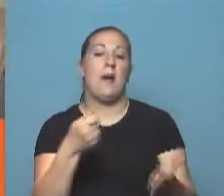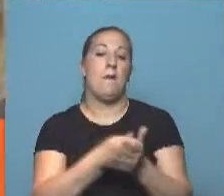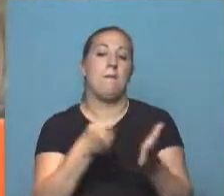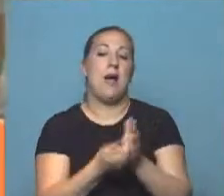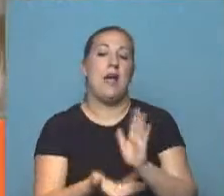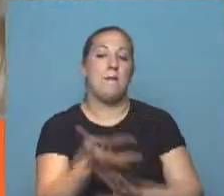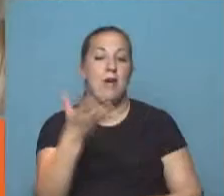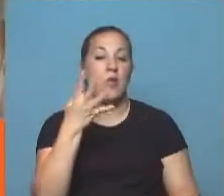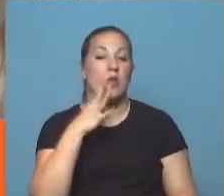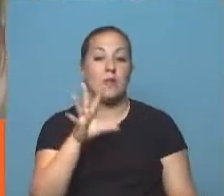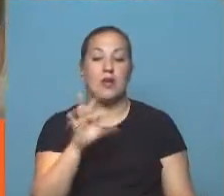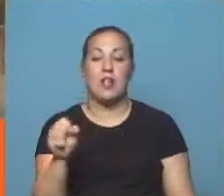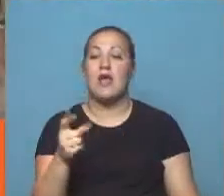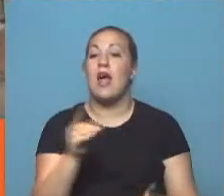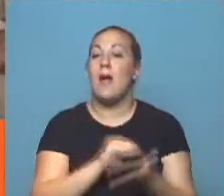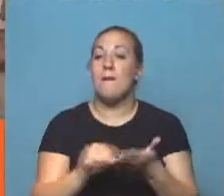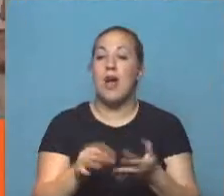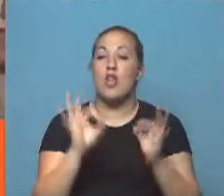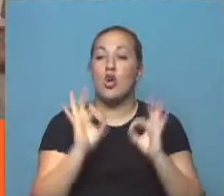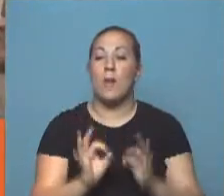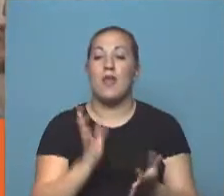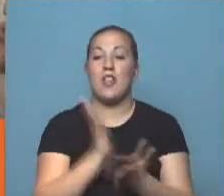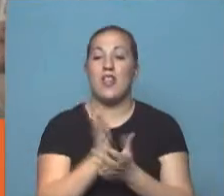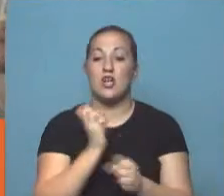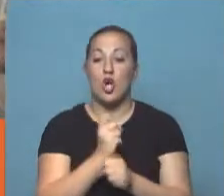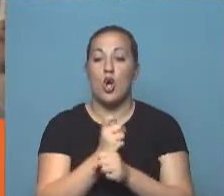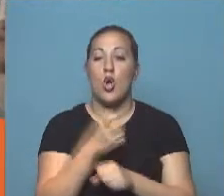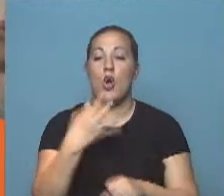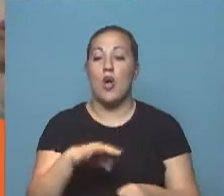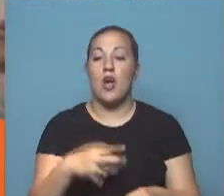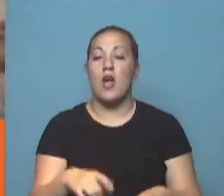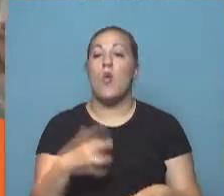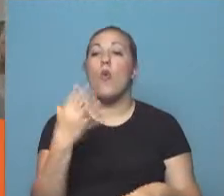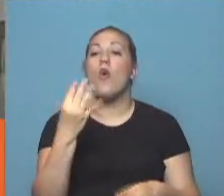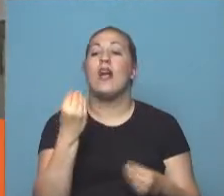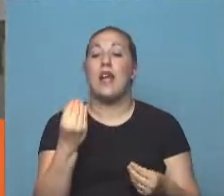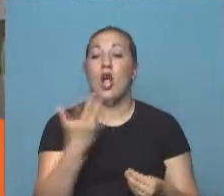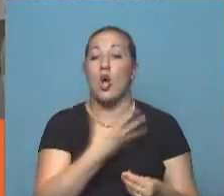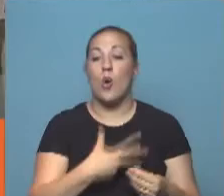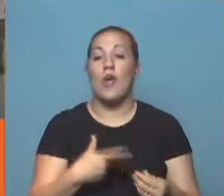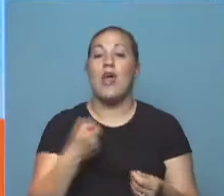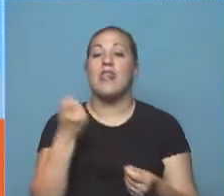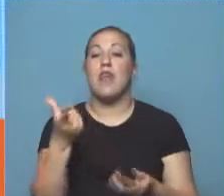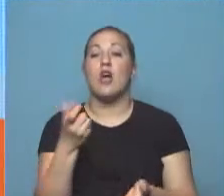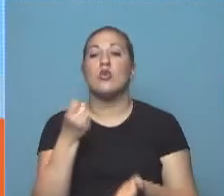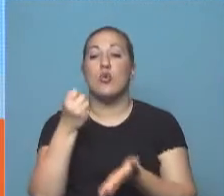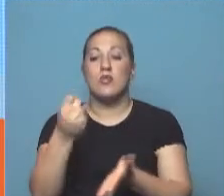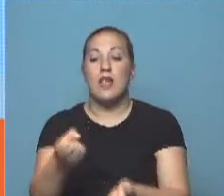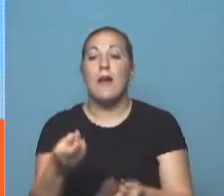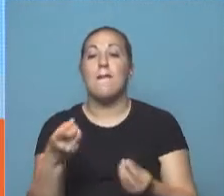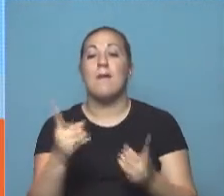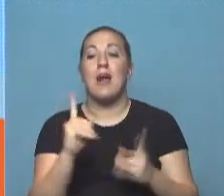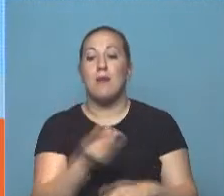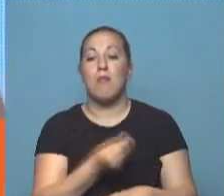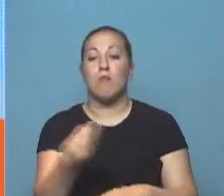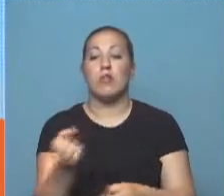la ley de promoción de primer empleo es un empleado con todos los derechos laborales, con todas las obligaciones. La única diferencia es que el Estado da un subsidio para promover ese puesto de empleo